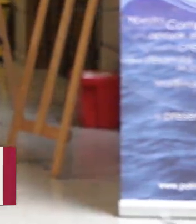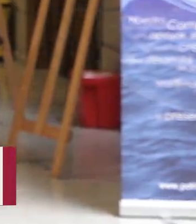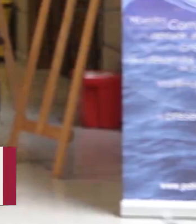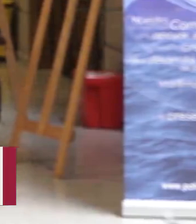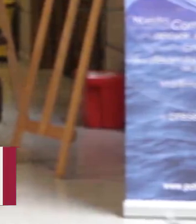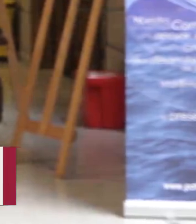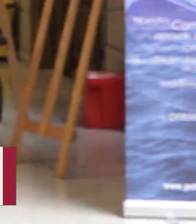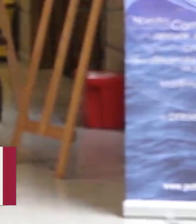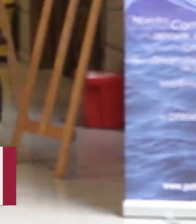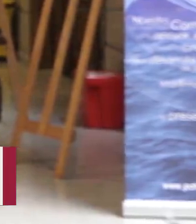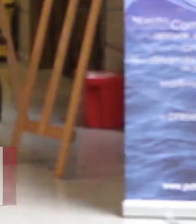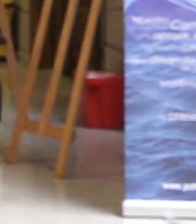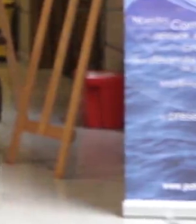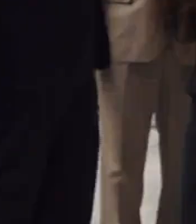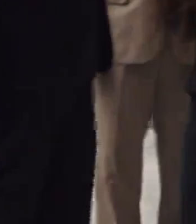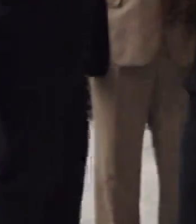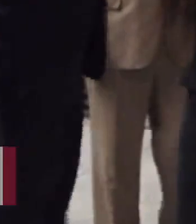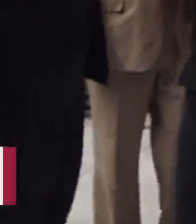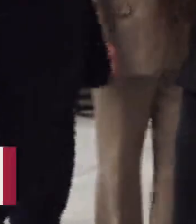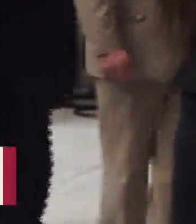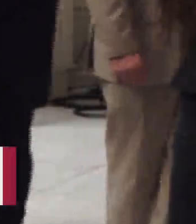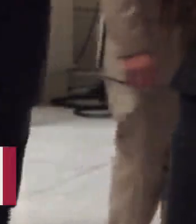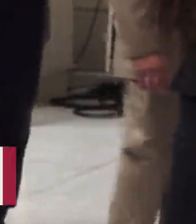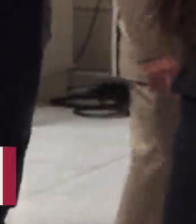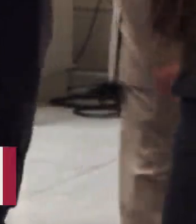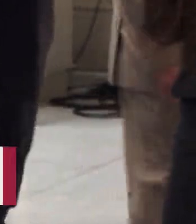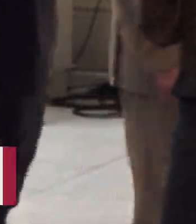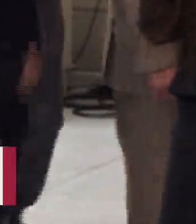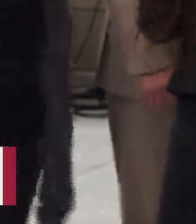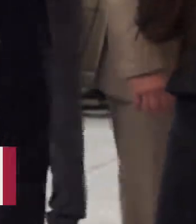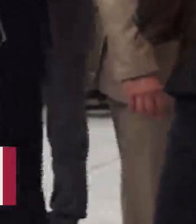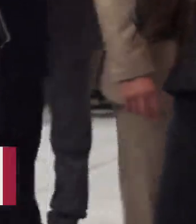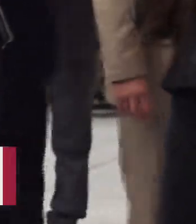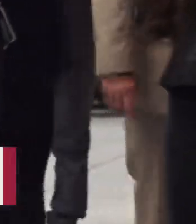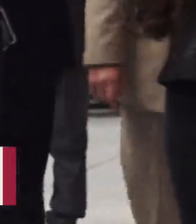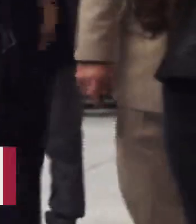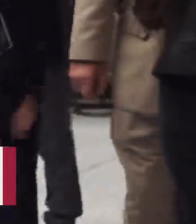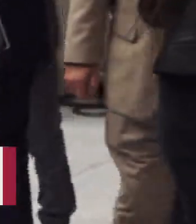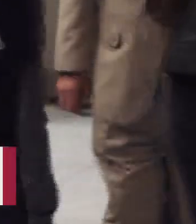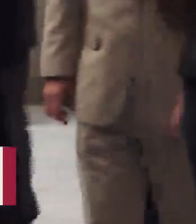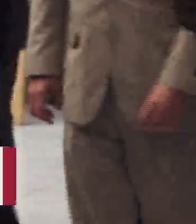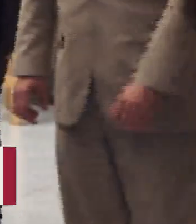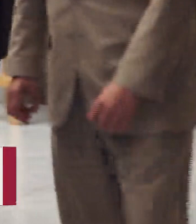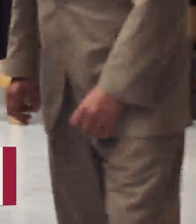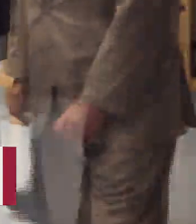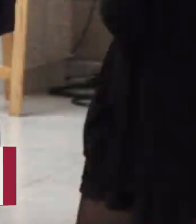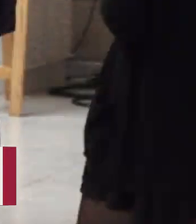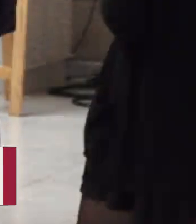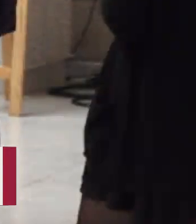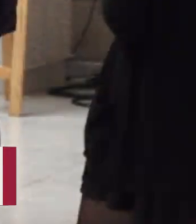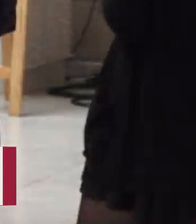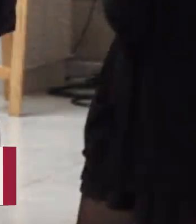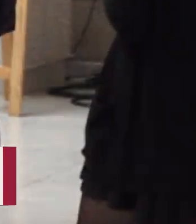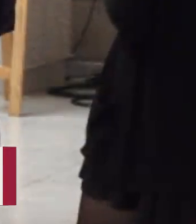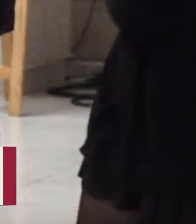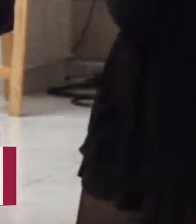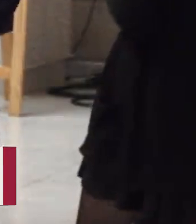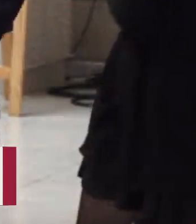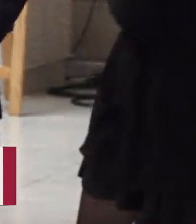y hasta ahora en este proyecto no lo está. Efectivamente, una de las aprensiones que existen es de que esta sería una plataforma. Estamos creando